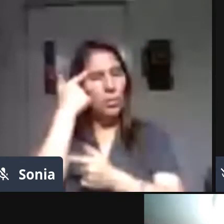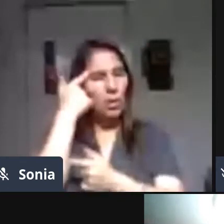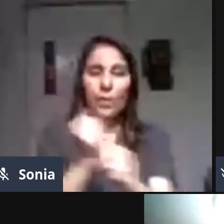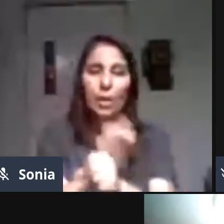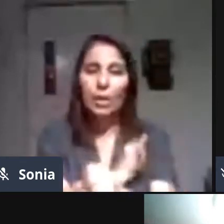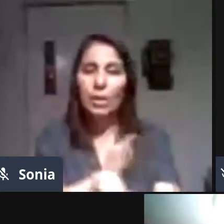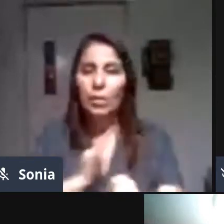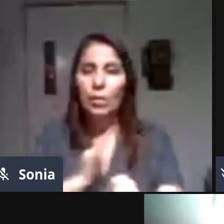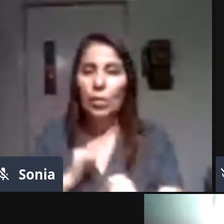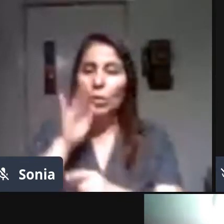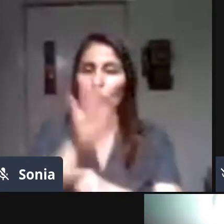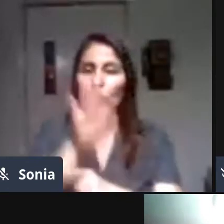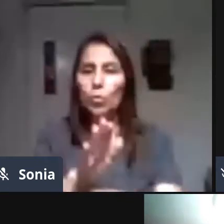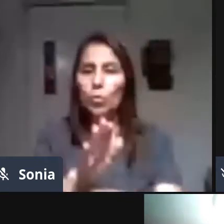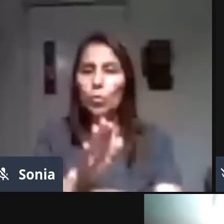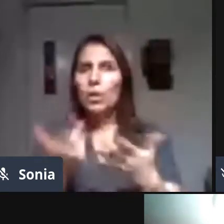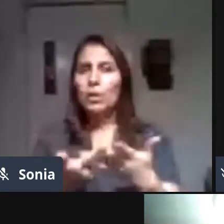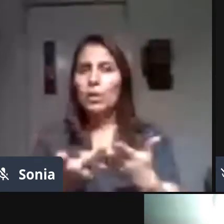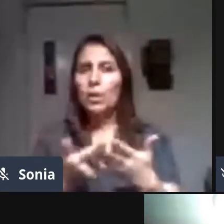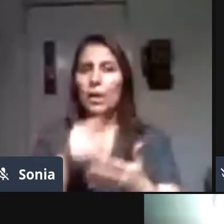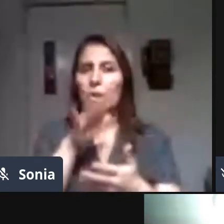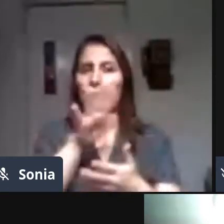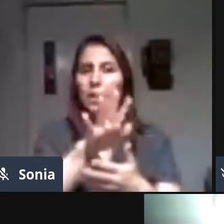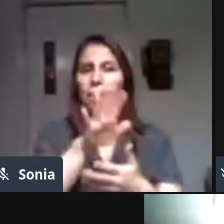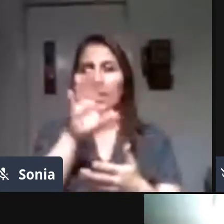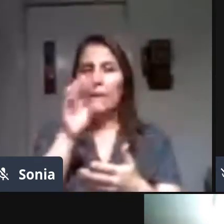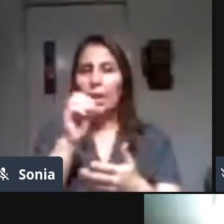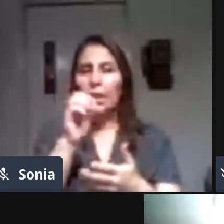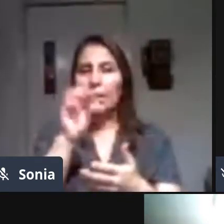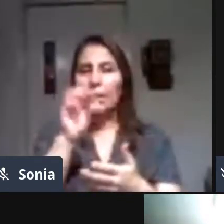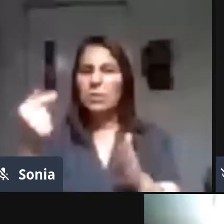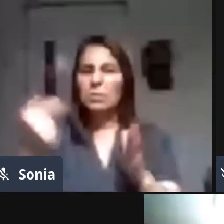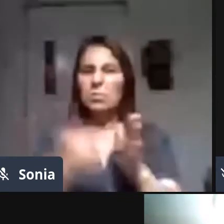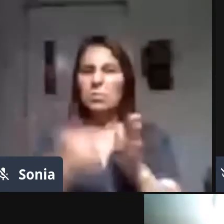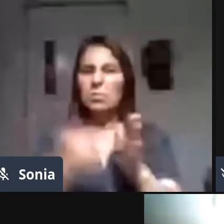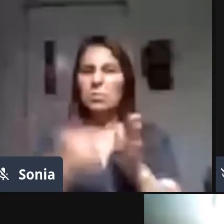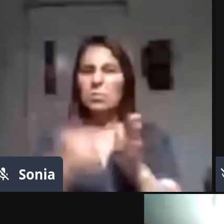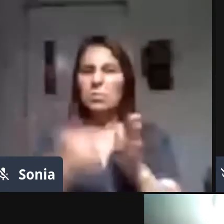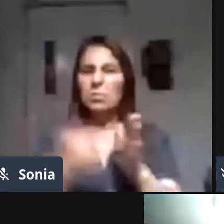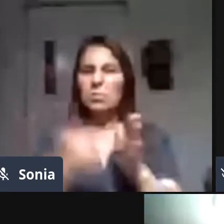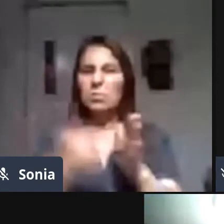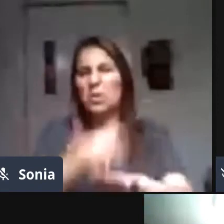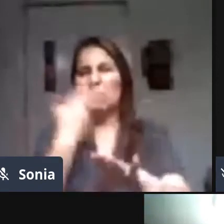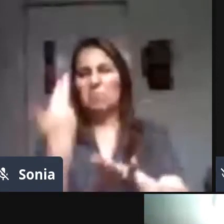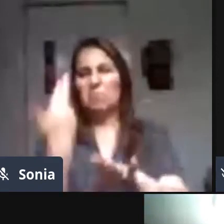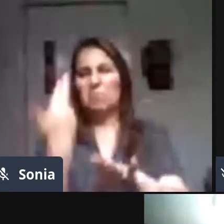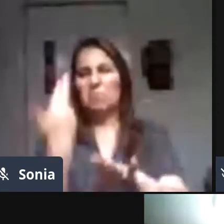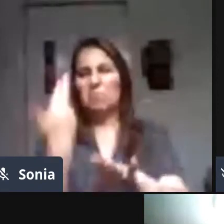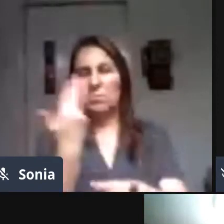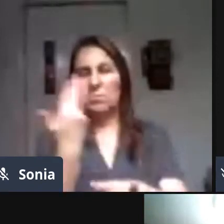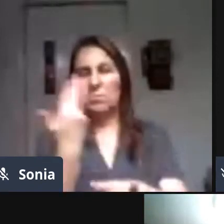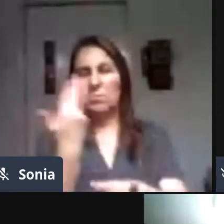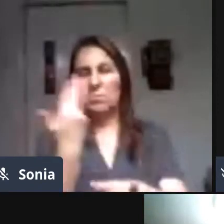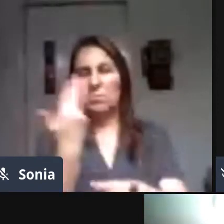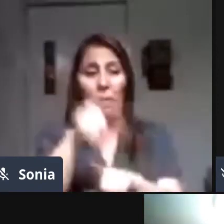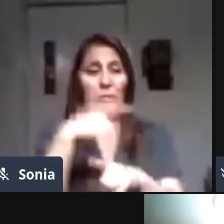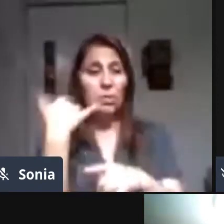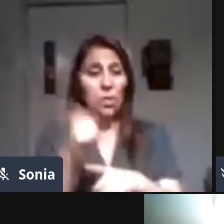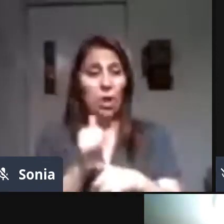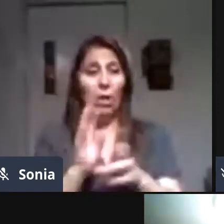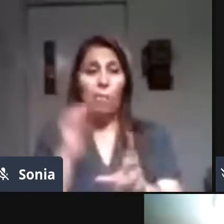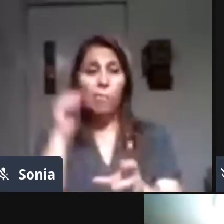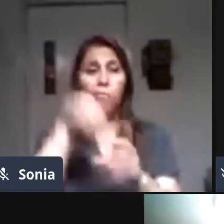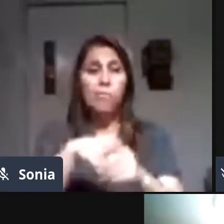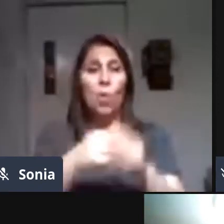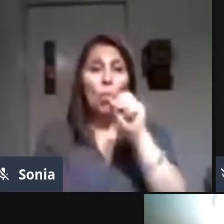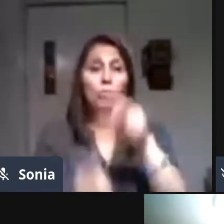reproducciones también no tendría que volverse una artesanía porque ya no se parte de la obra original sí entonces creo que ese